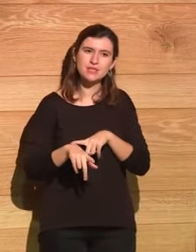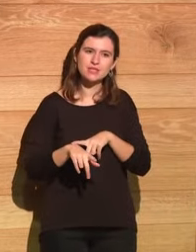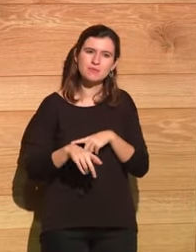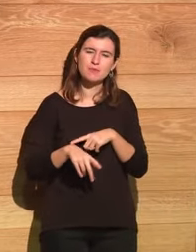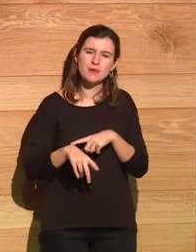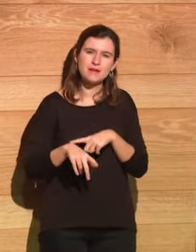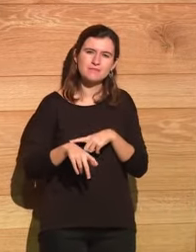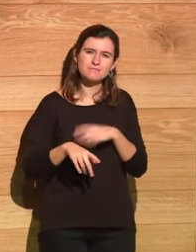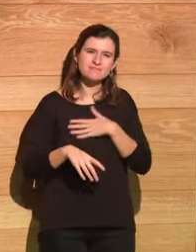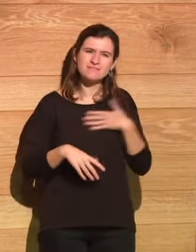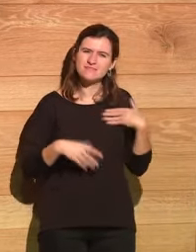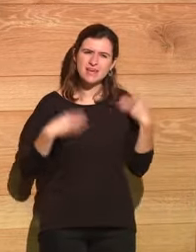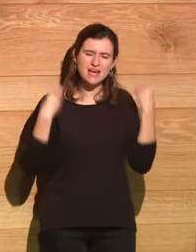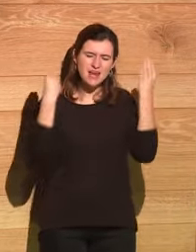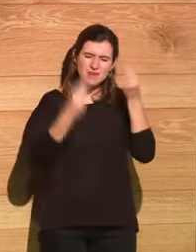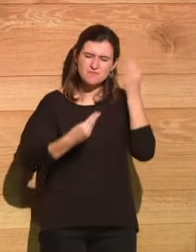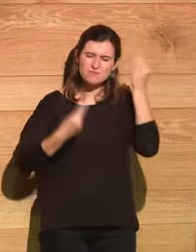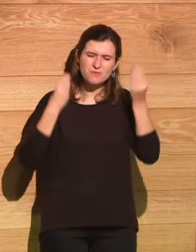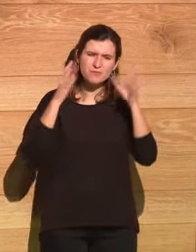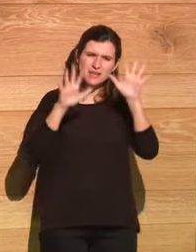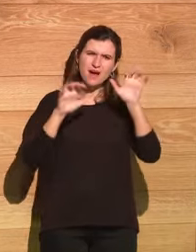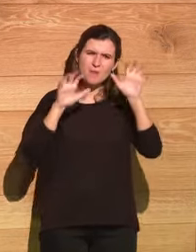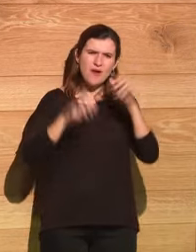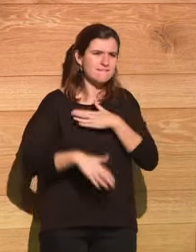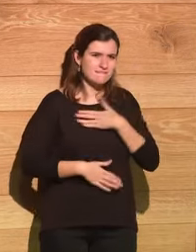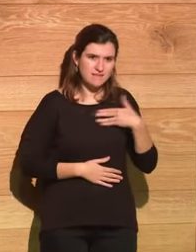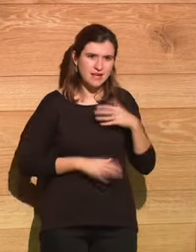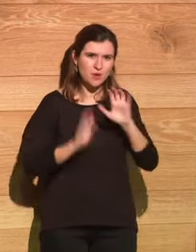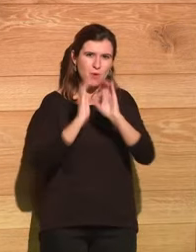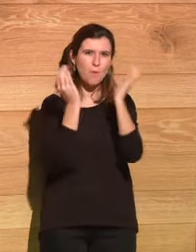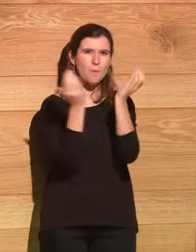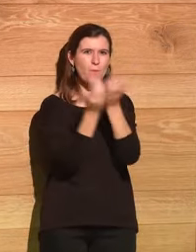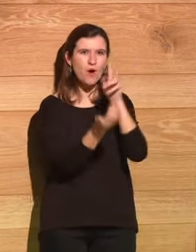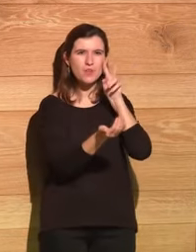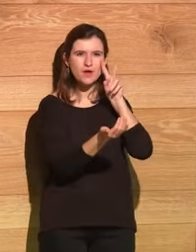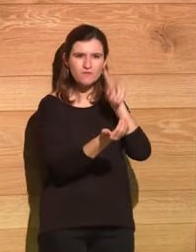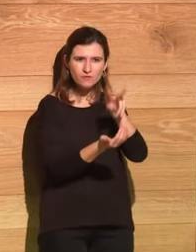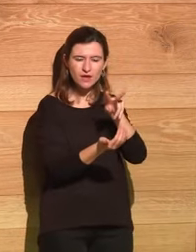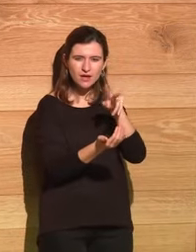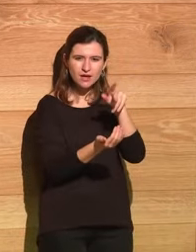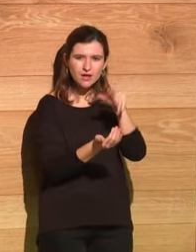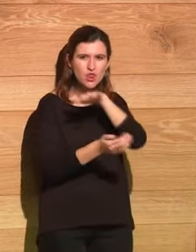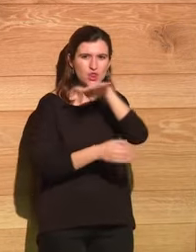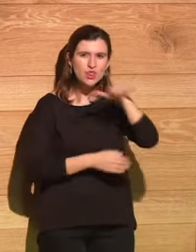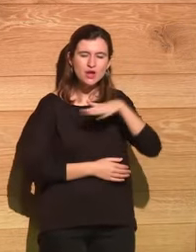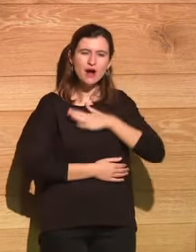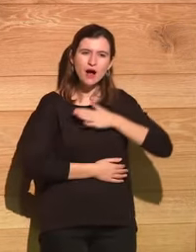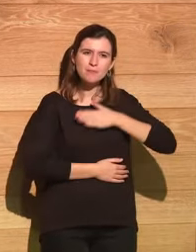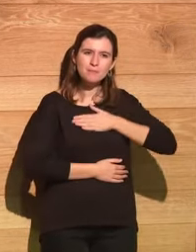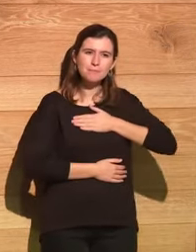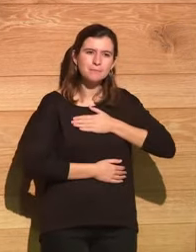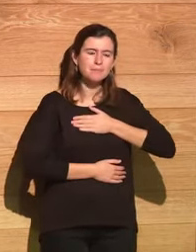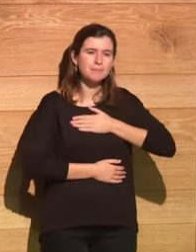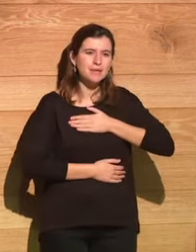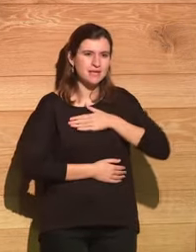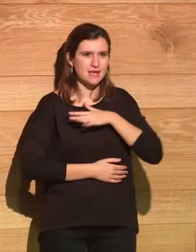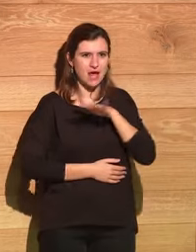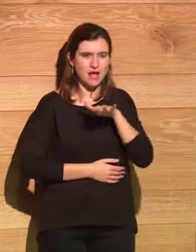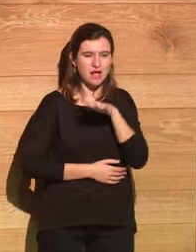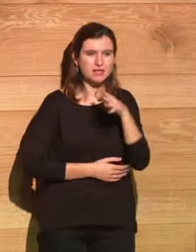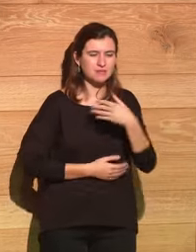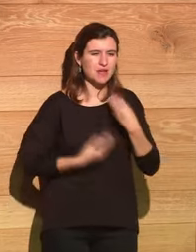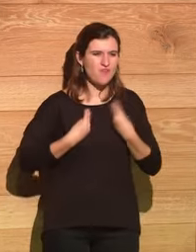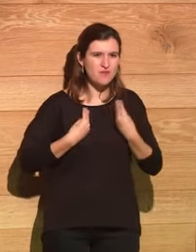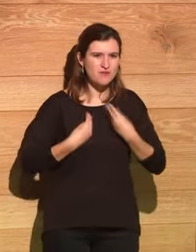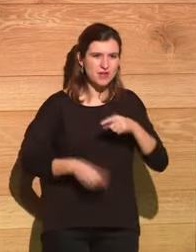a pensar de otra manera, ¿vale? A ver el mundo, en su lugar en el mundo y cómo está configurado el mundo, y a vivirlo